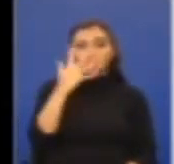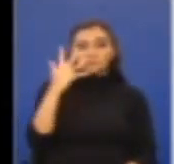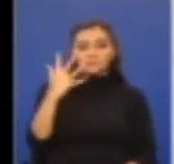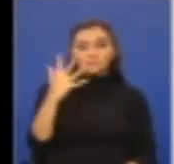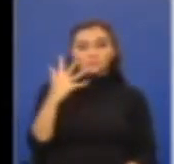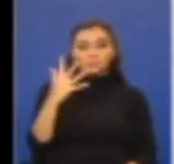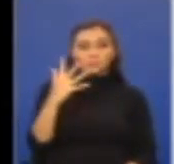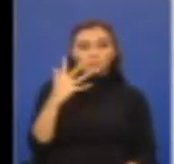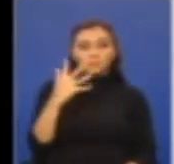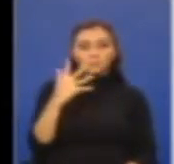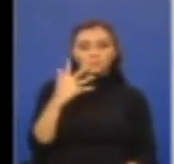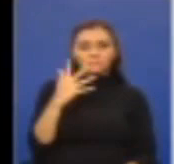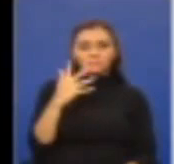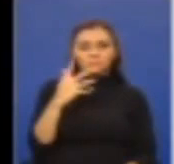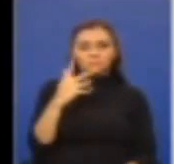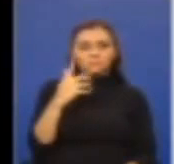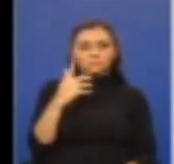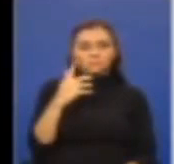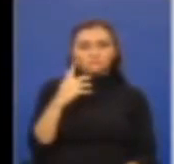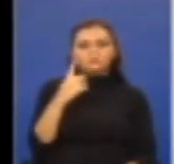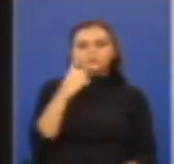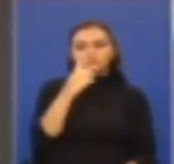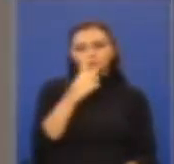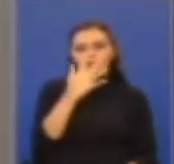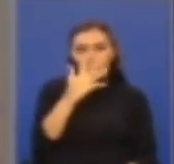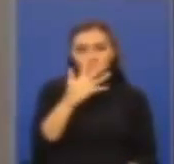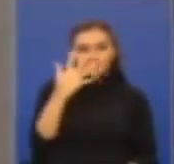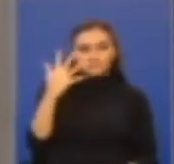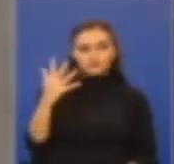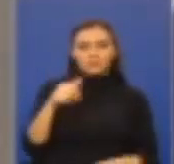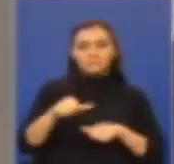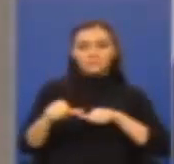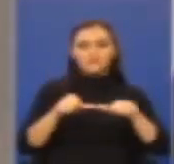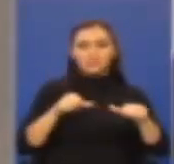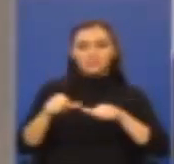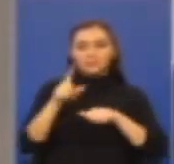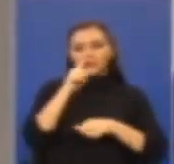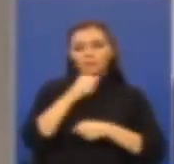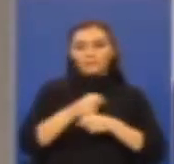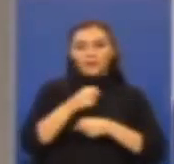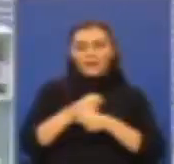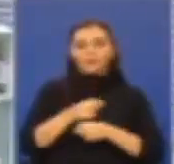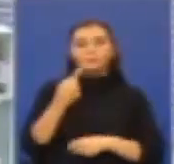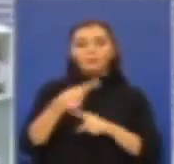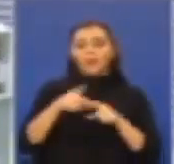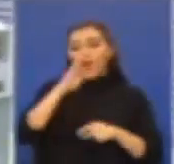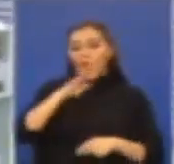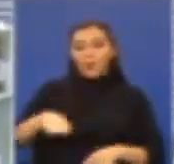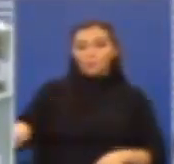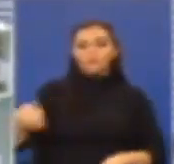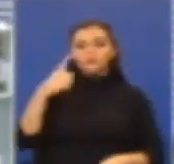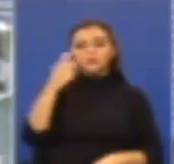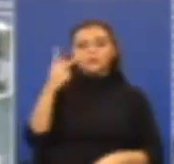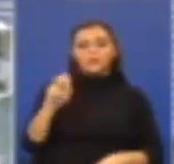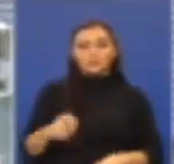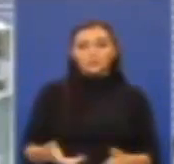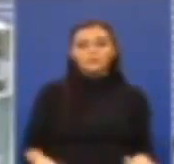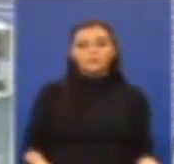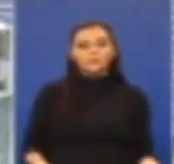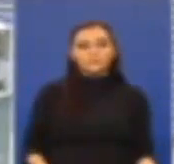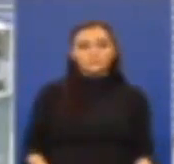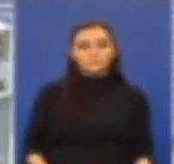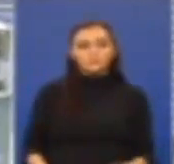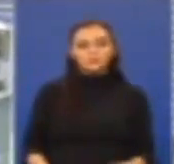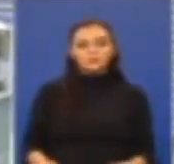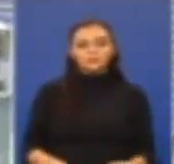teníamos? Menos que 155. Tenemos 120 alumnos y 155 administrativos, imagino. Teníamos más capitanes